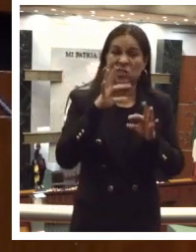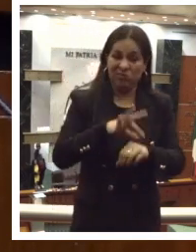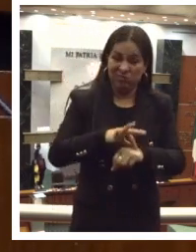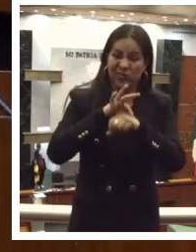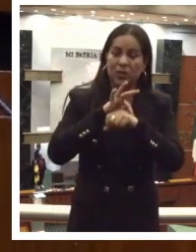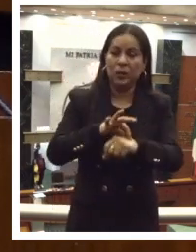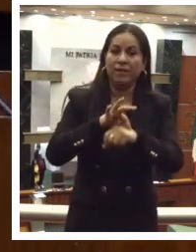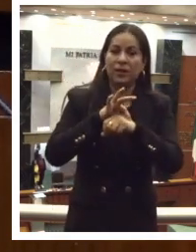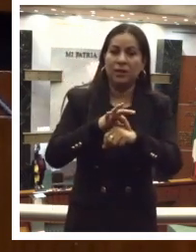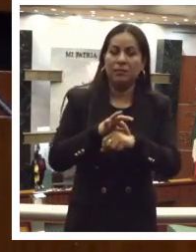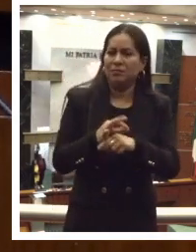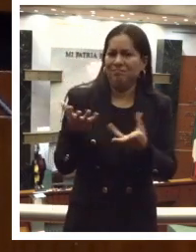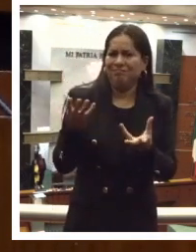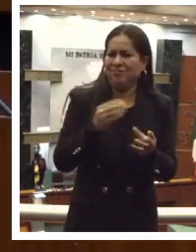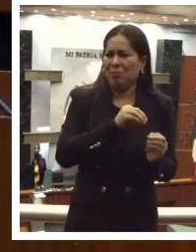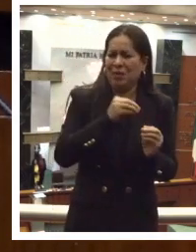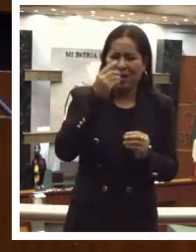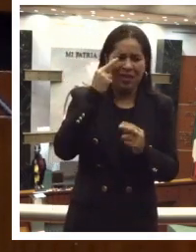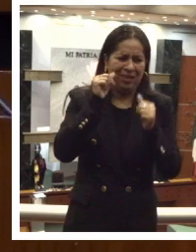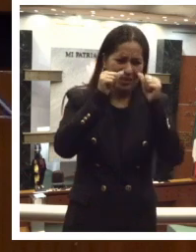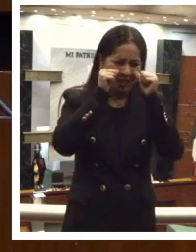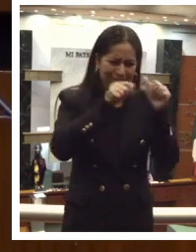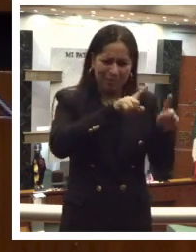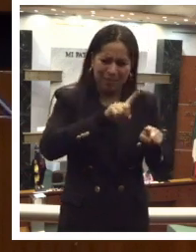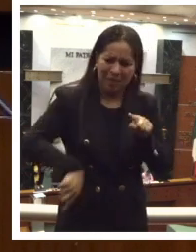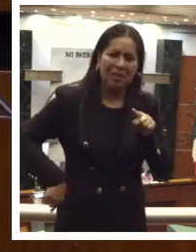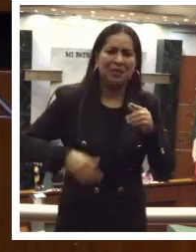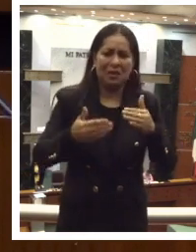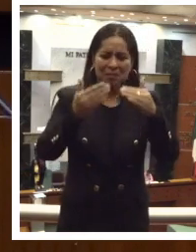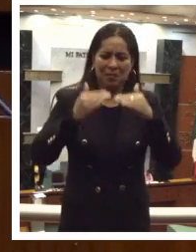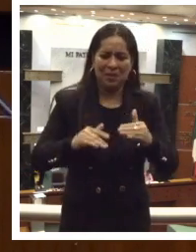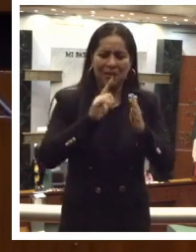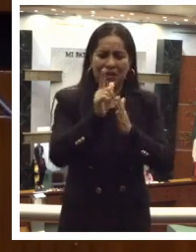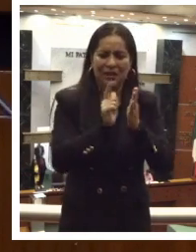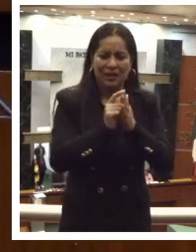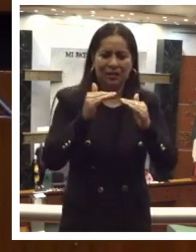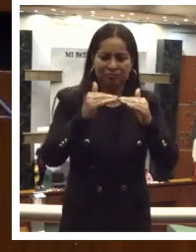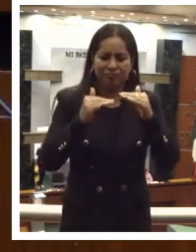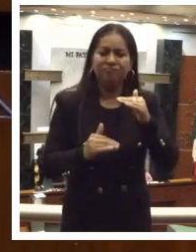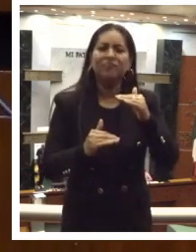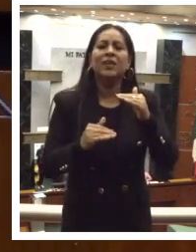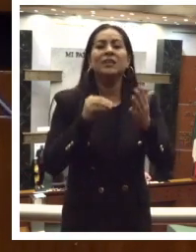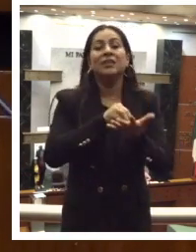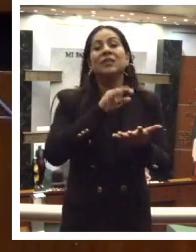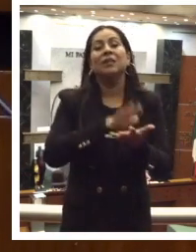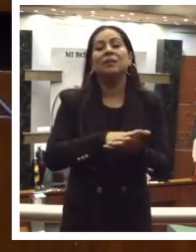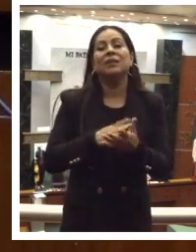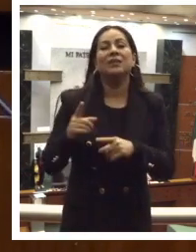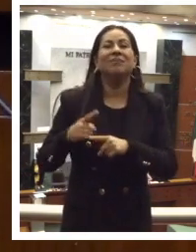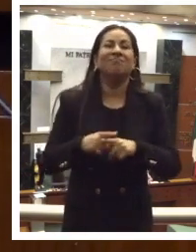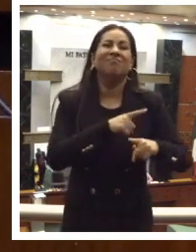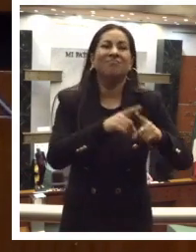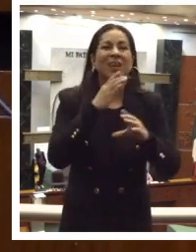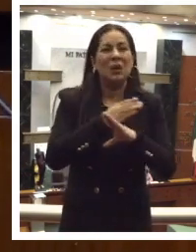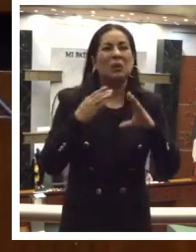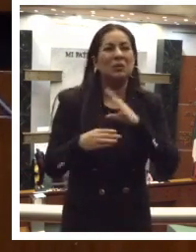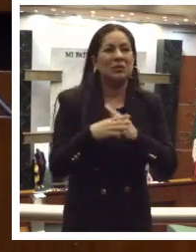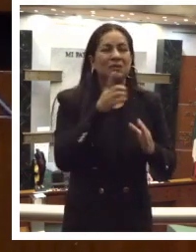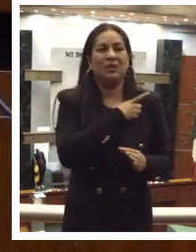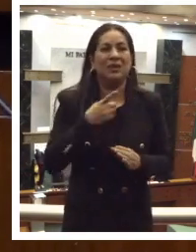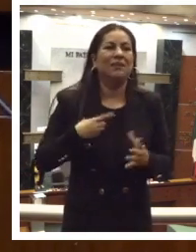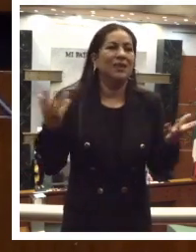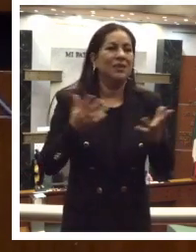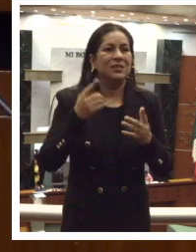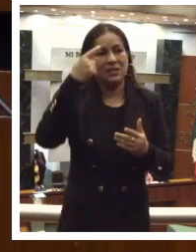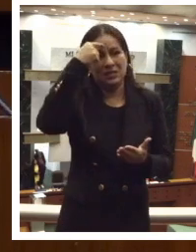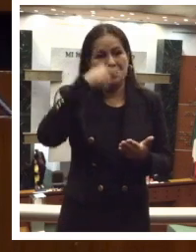realidad. Tampoco perdamos de vista que en los transitorios de la reforma constitucional se establecen varias acciones que deben realizarse para